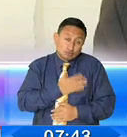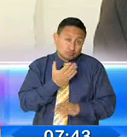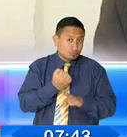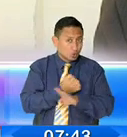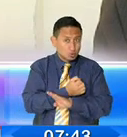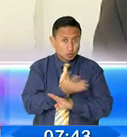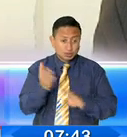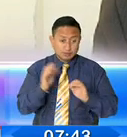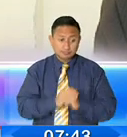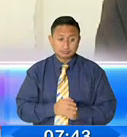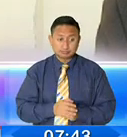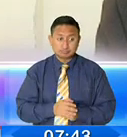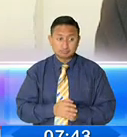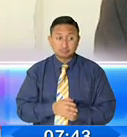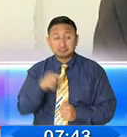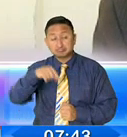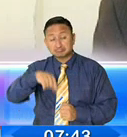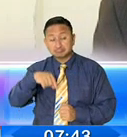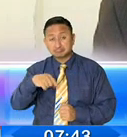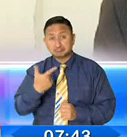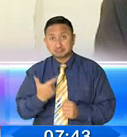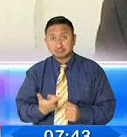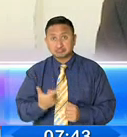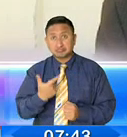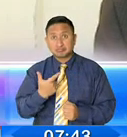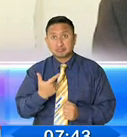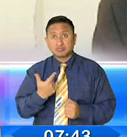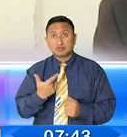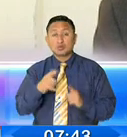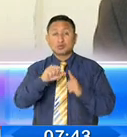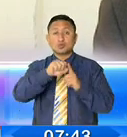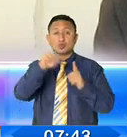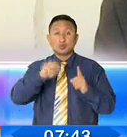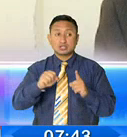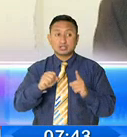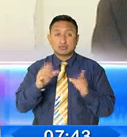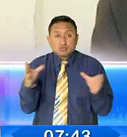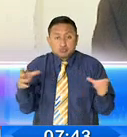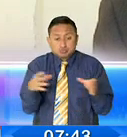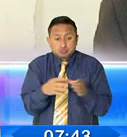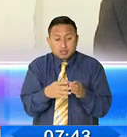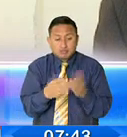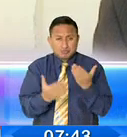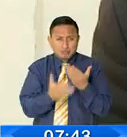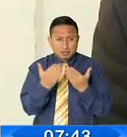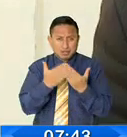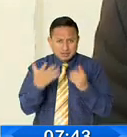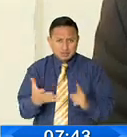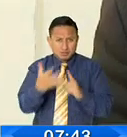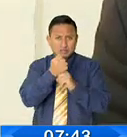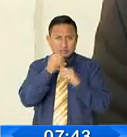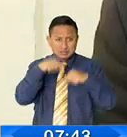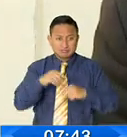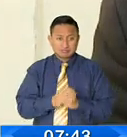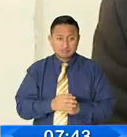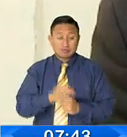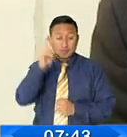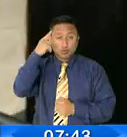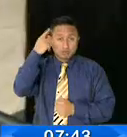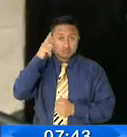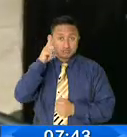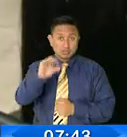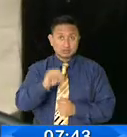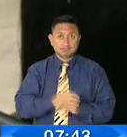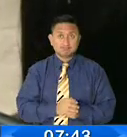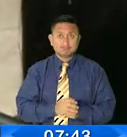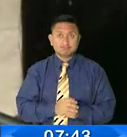que muchos mejores réditos está con un sistema óptimo, más reducido, más eficiente, y eso es lo que esperamos que se dé en el gobierno de Guillermo Lasso. Una más